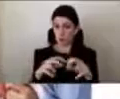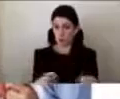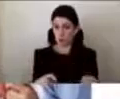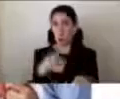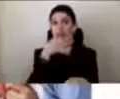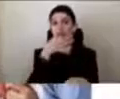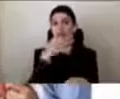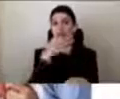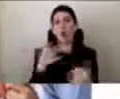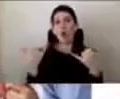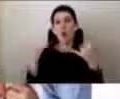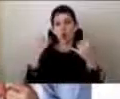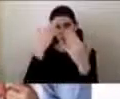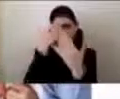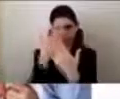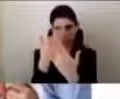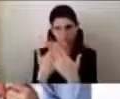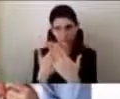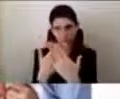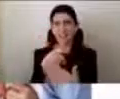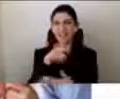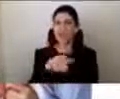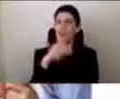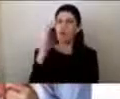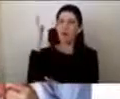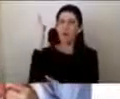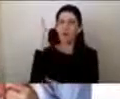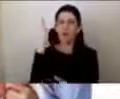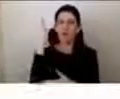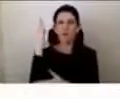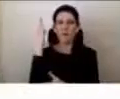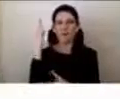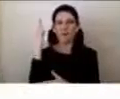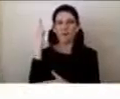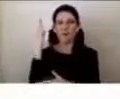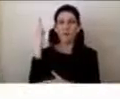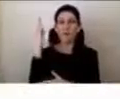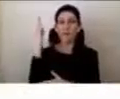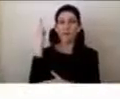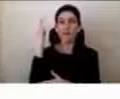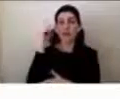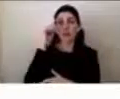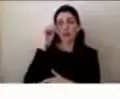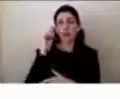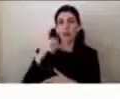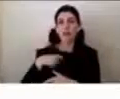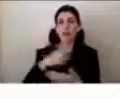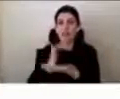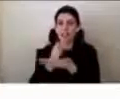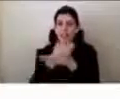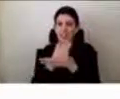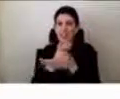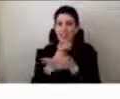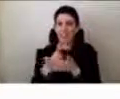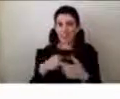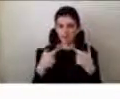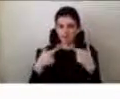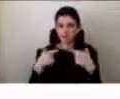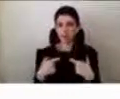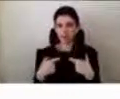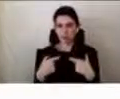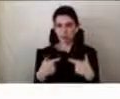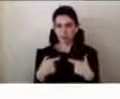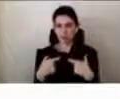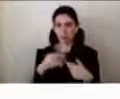para el desarrollo de estrategias de autorregulación y adecuación social en la infancia. En punto de vista biológico, haciendo un link con la parte